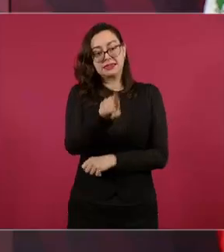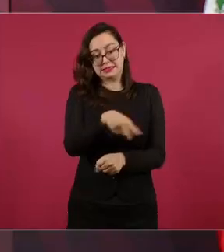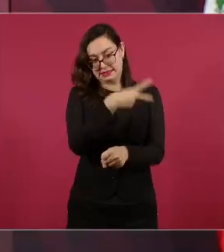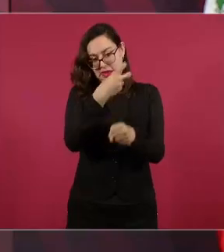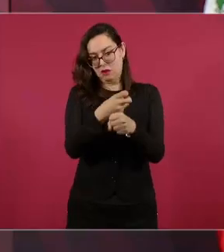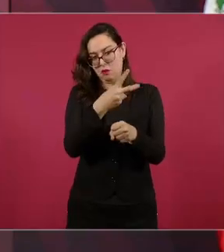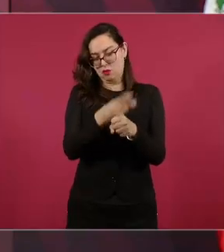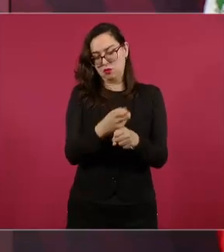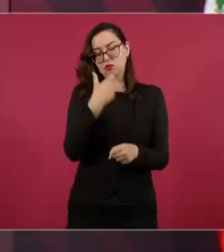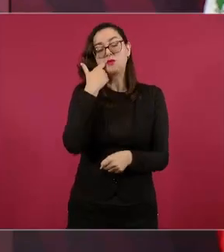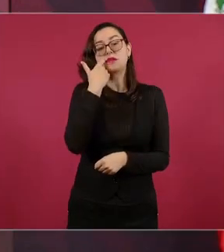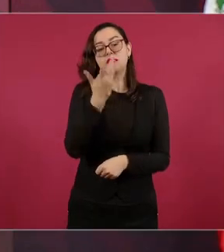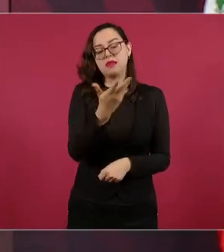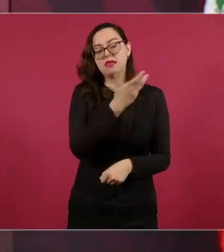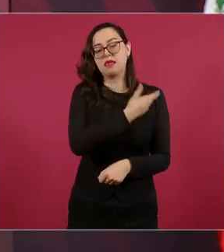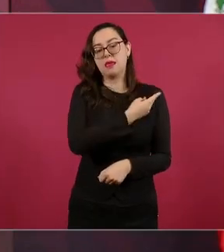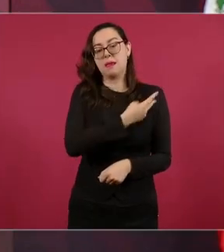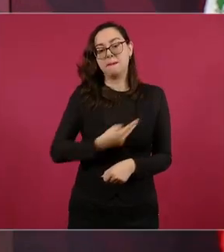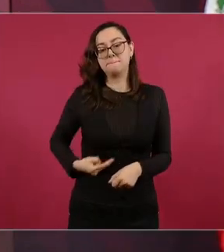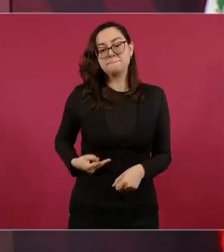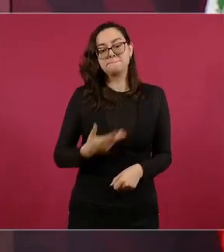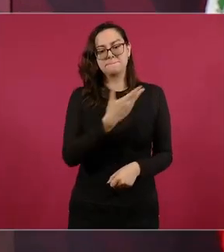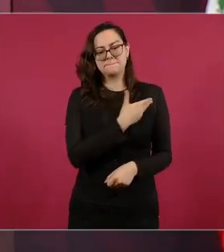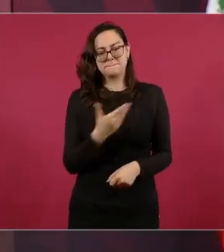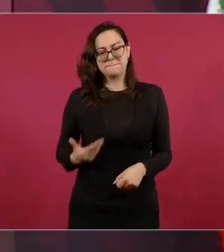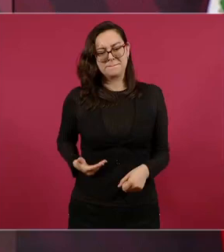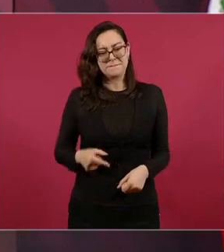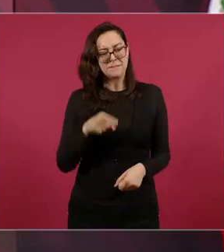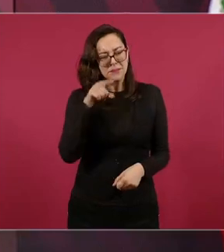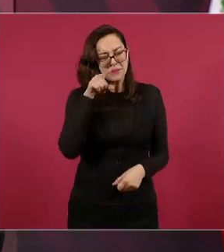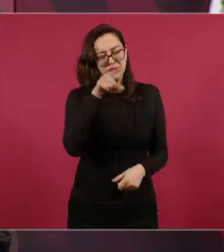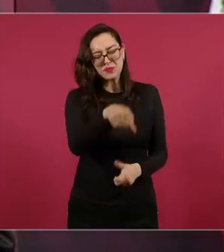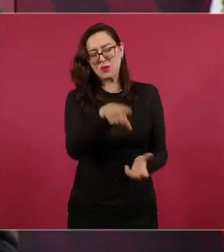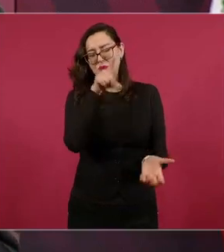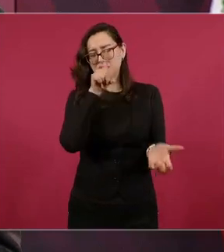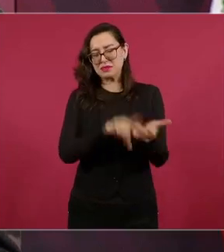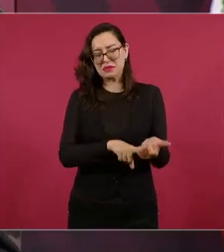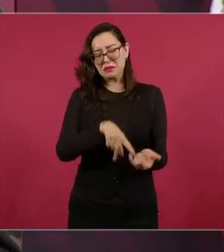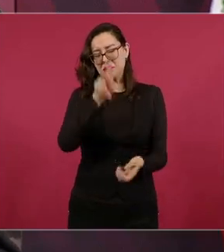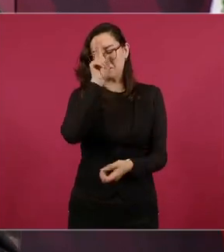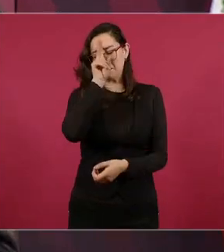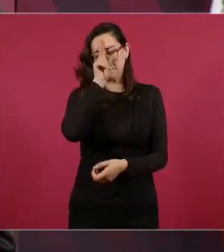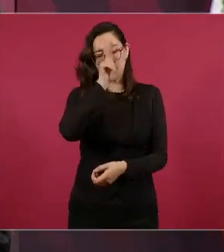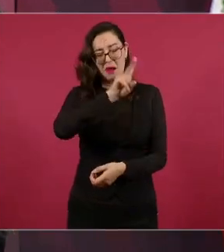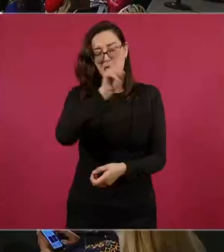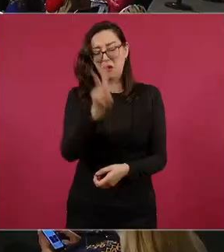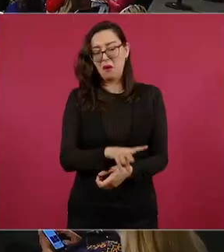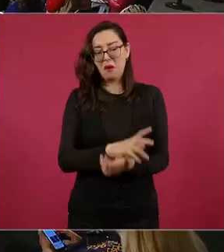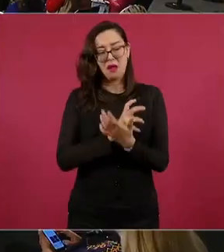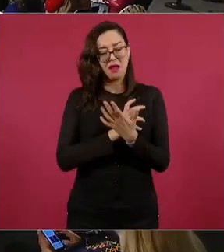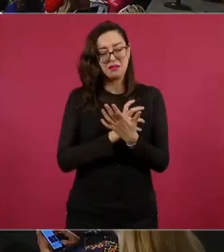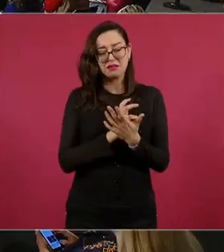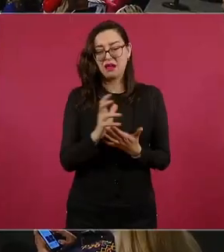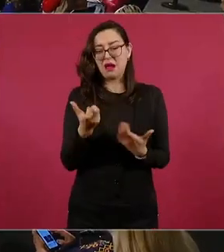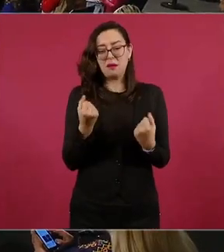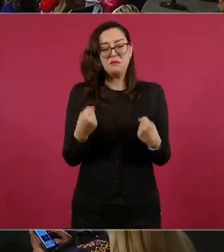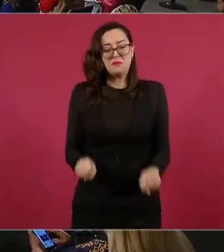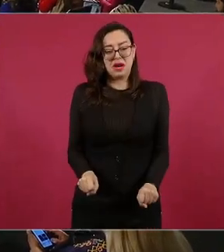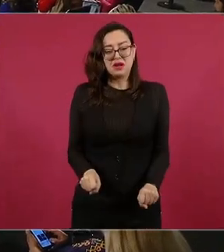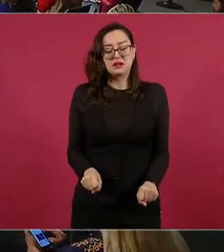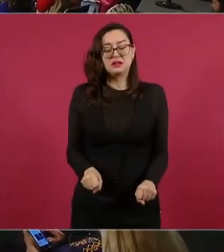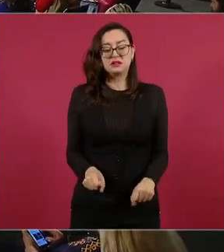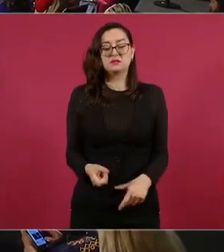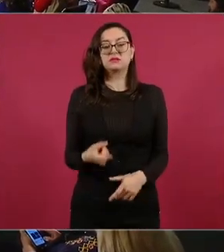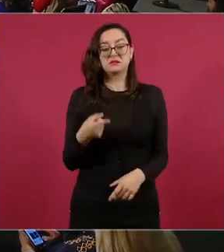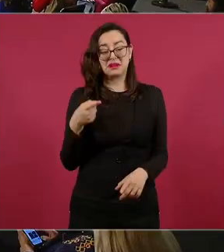profundamente imbuido en las prácticas absolutistas y asegura